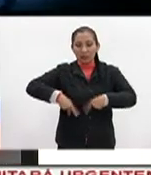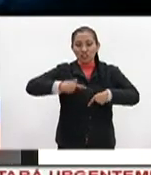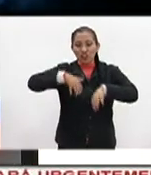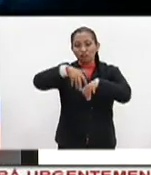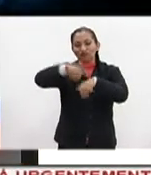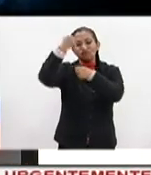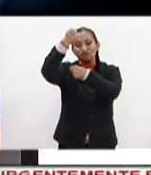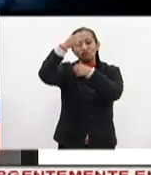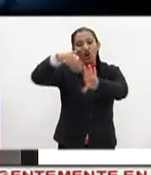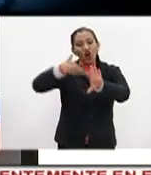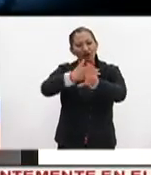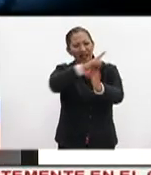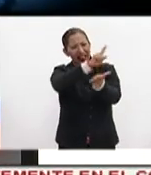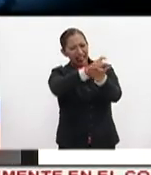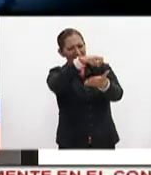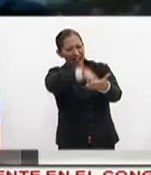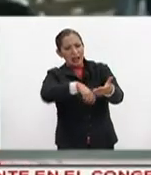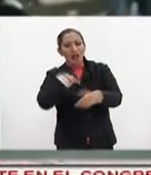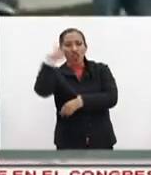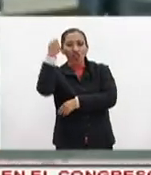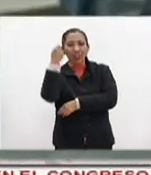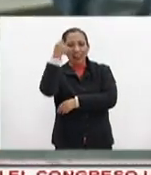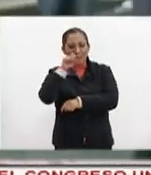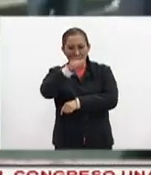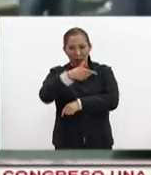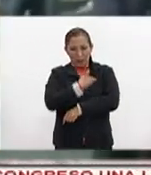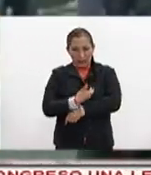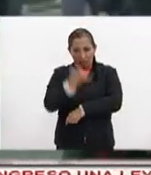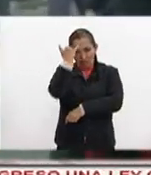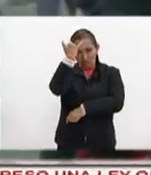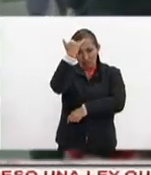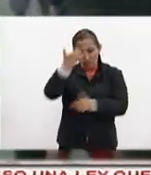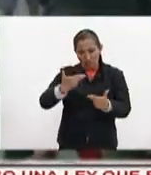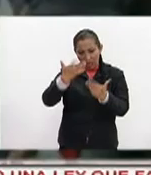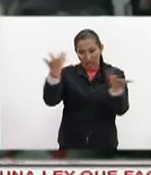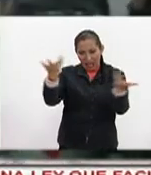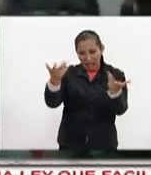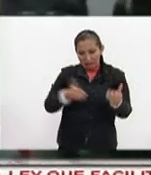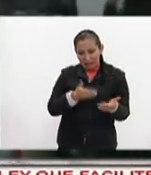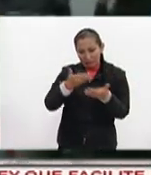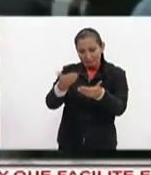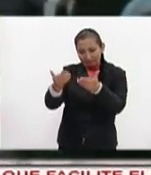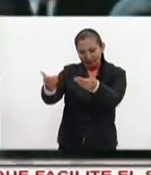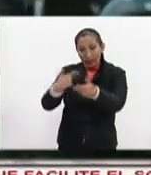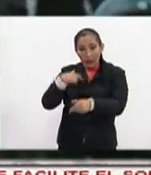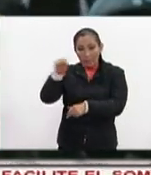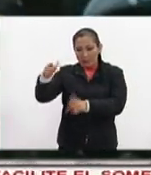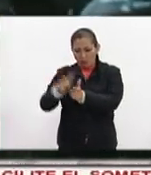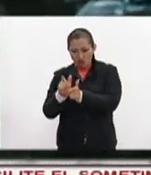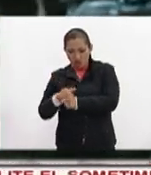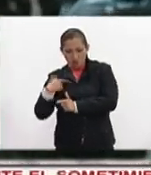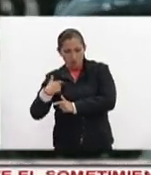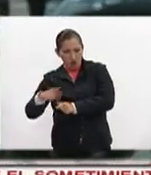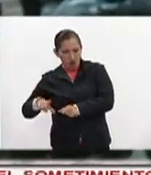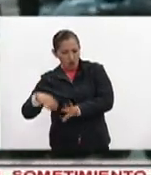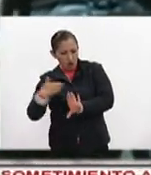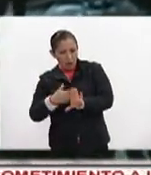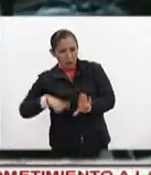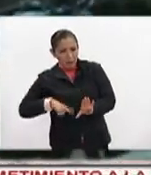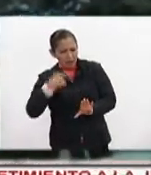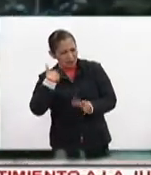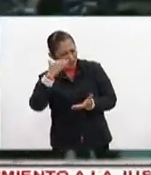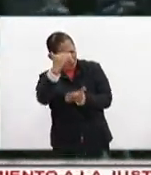manifestantes protestaron contra la reforma jubilatoria impulsada por el presidente Mauricio Macri, que de acuerdo con la oposición reduce los ingresos